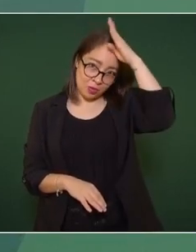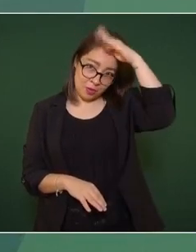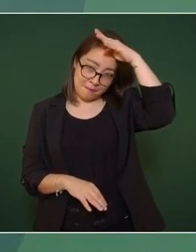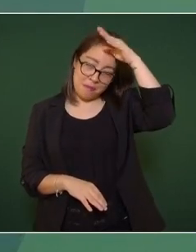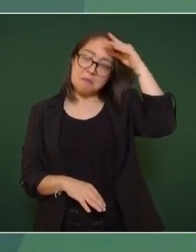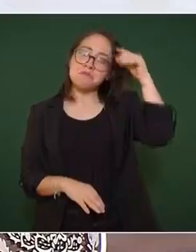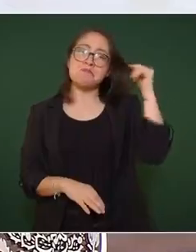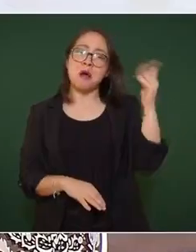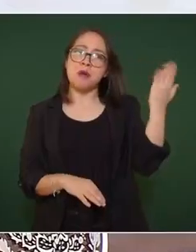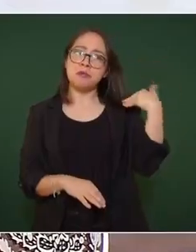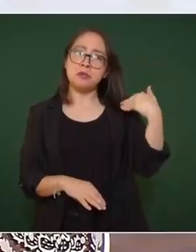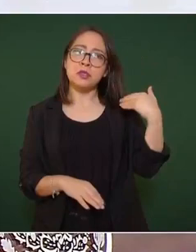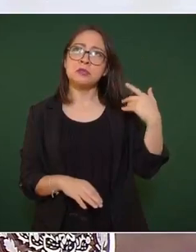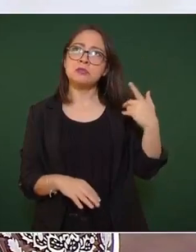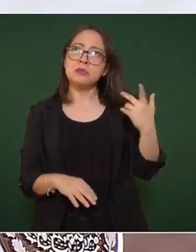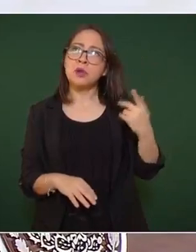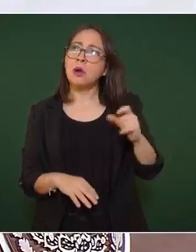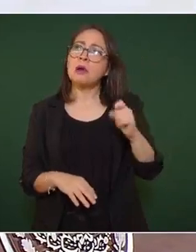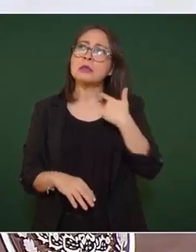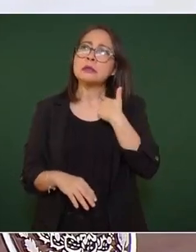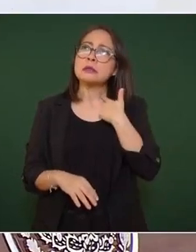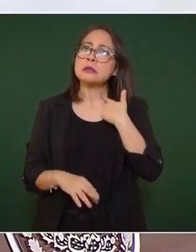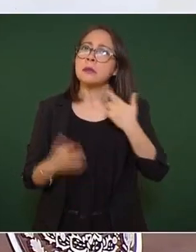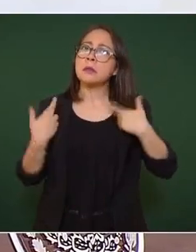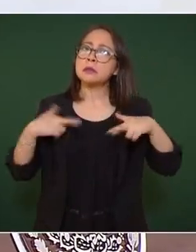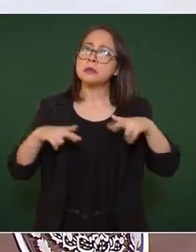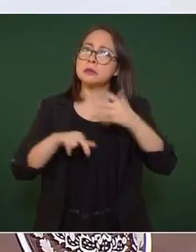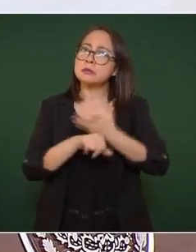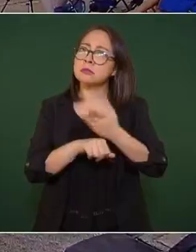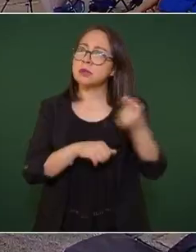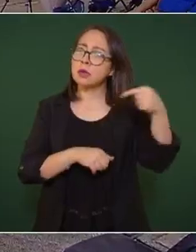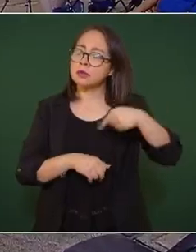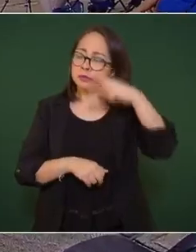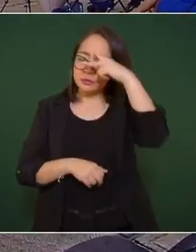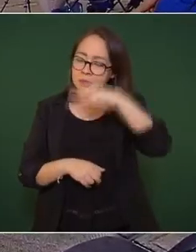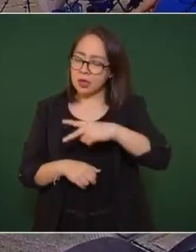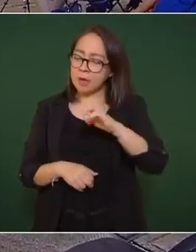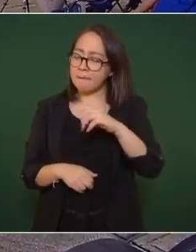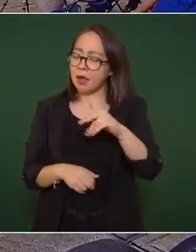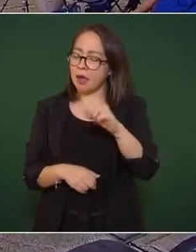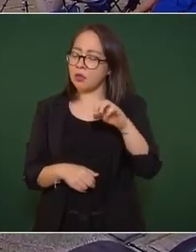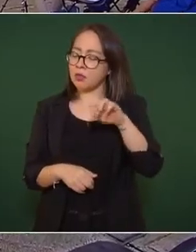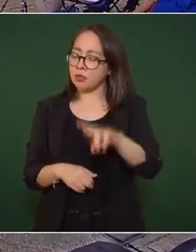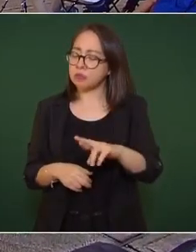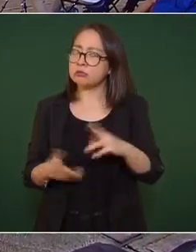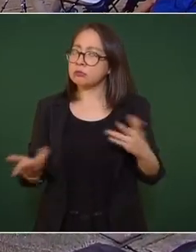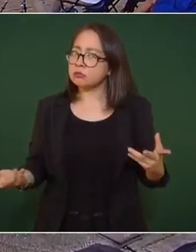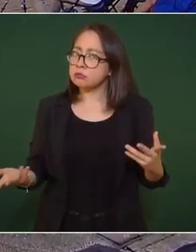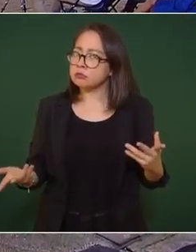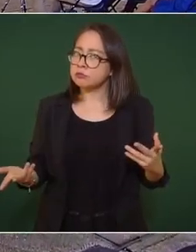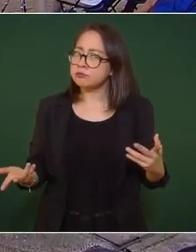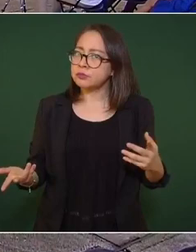que estaba de embajador con el presidente Trump,